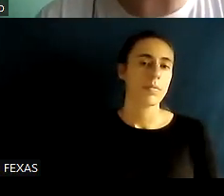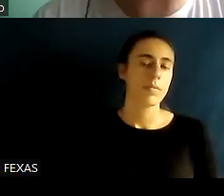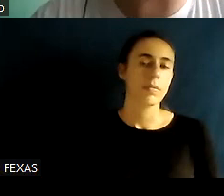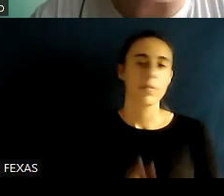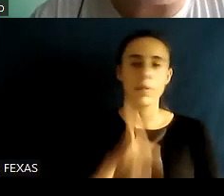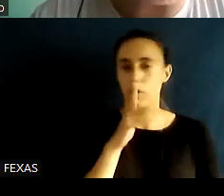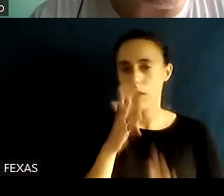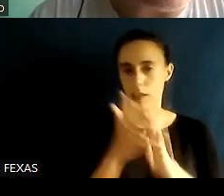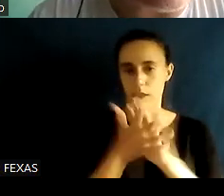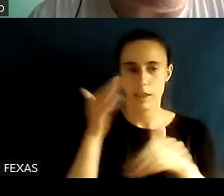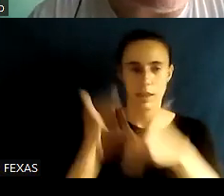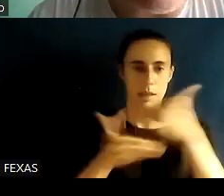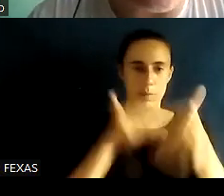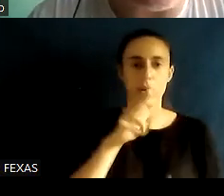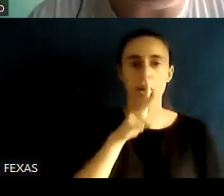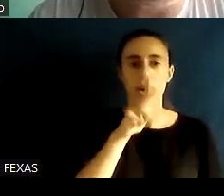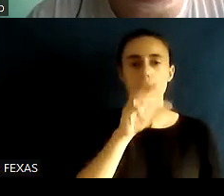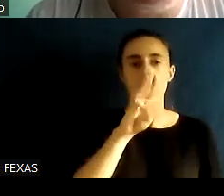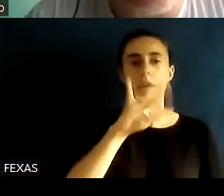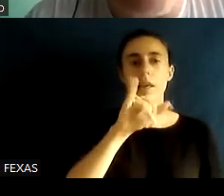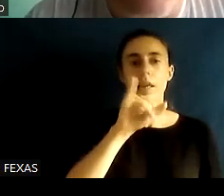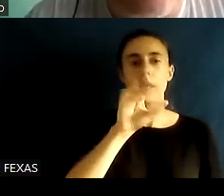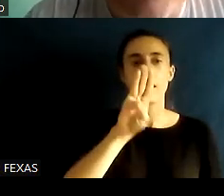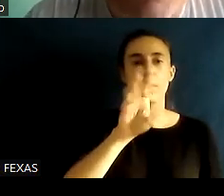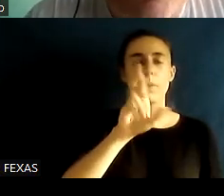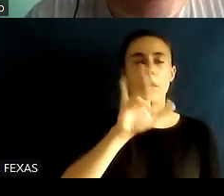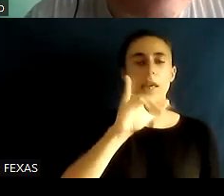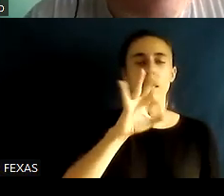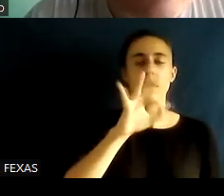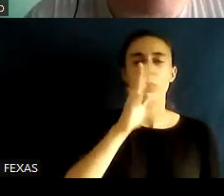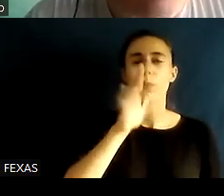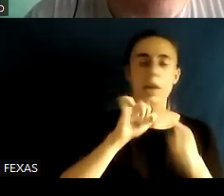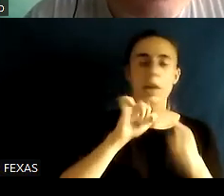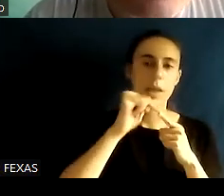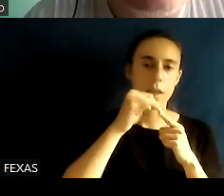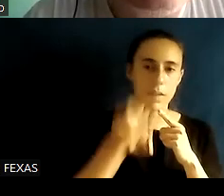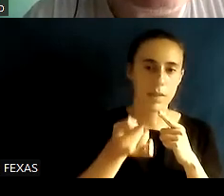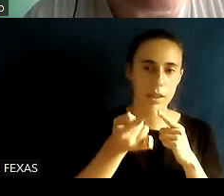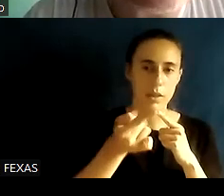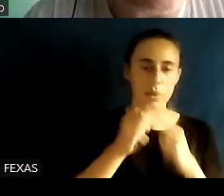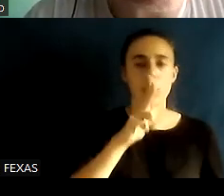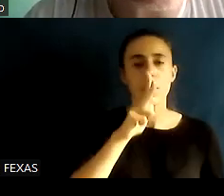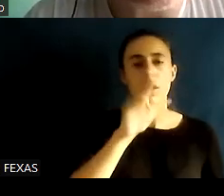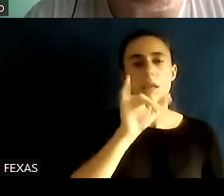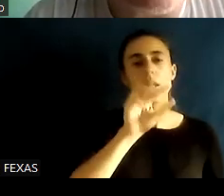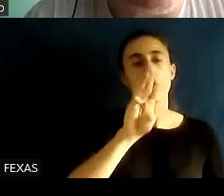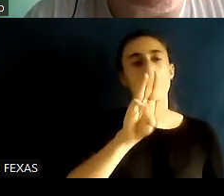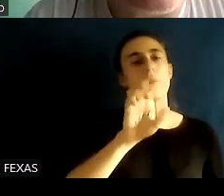rápida. En el caso del hipérico, que quizás es el más conocido, su efecto se debe sobre todo a la hiperforina y actúa